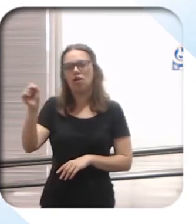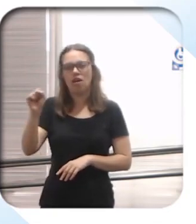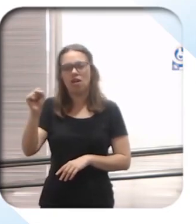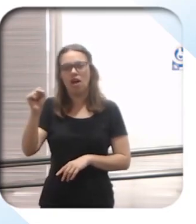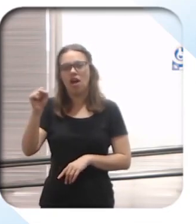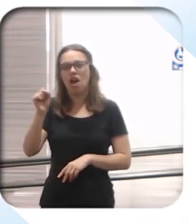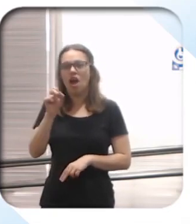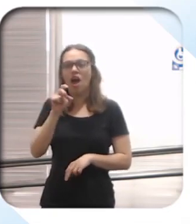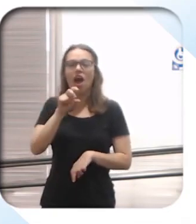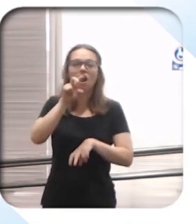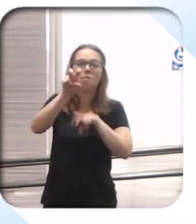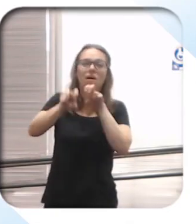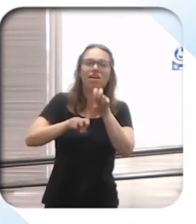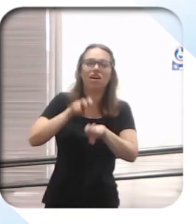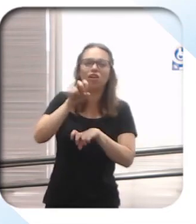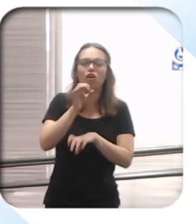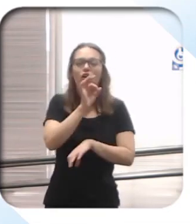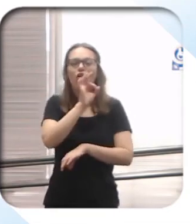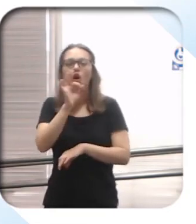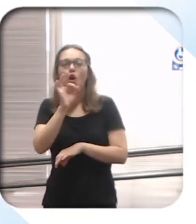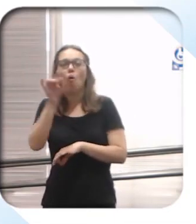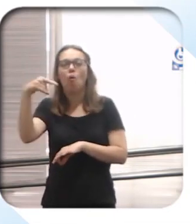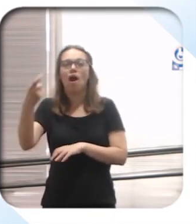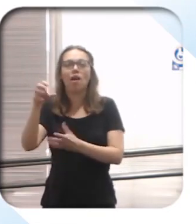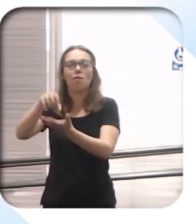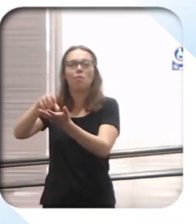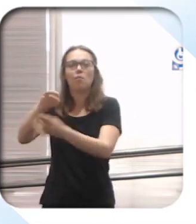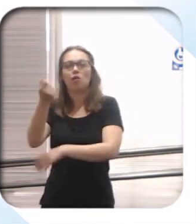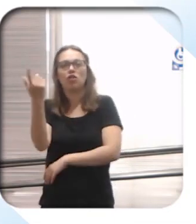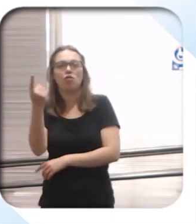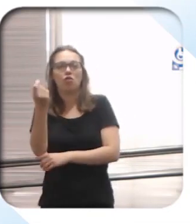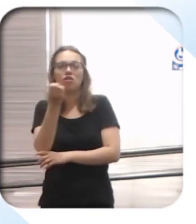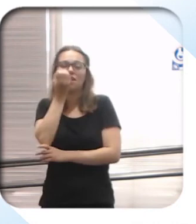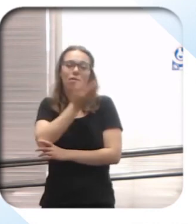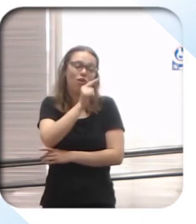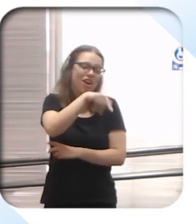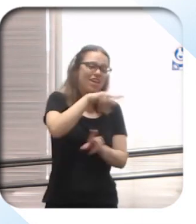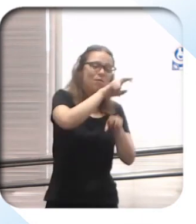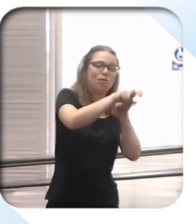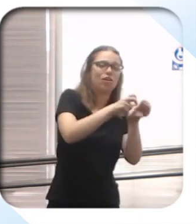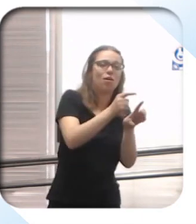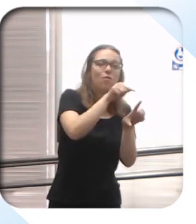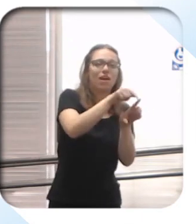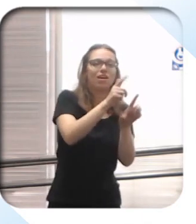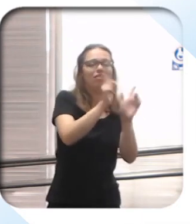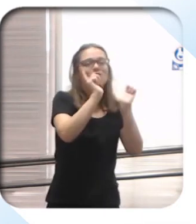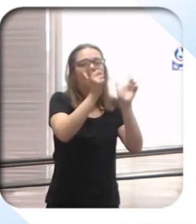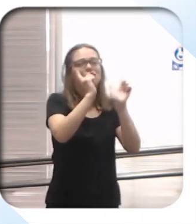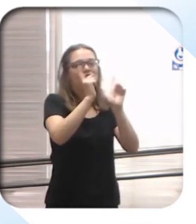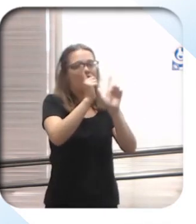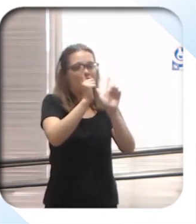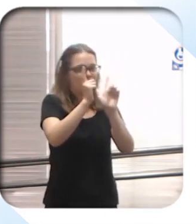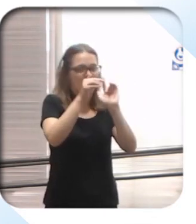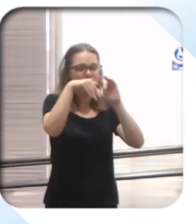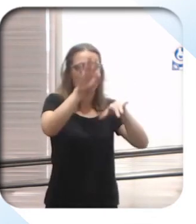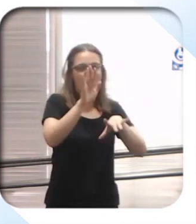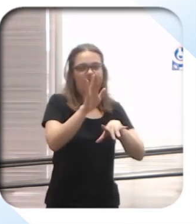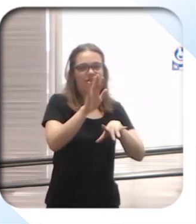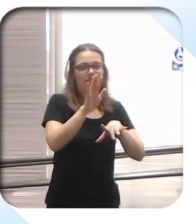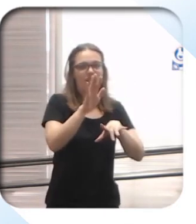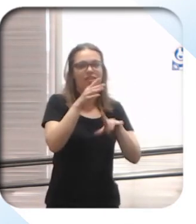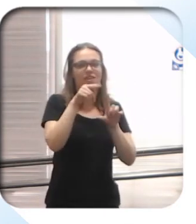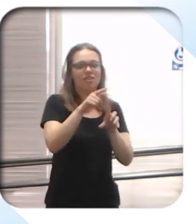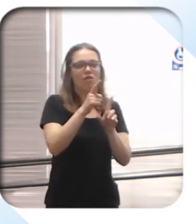Parque Rodó y no al prostíbulo, hubiera sido mejor, porque hubiera disfrutado más y se